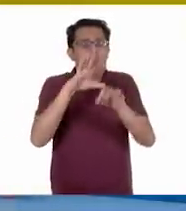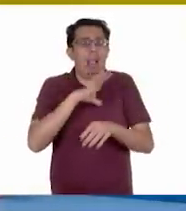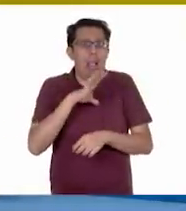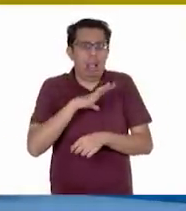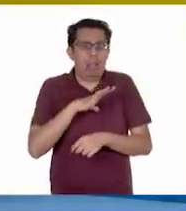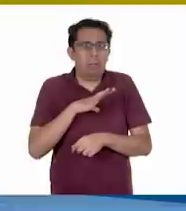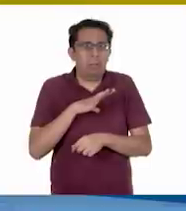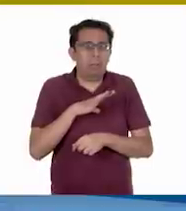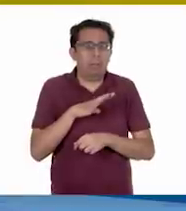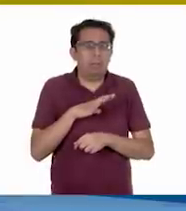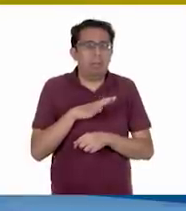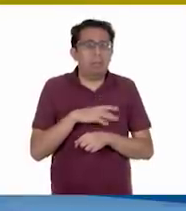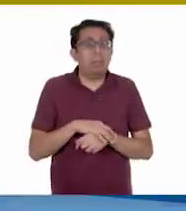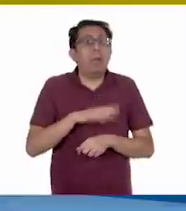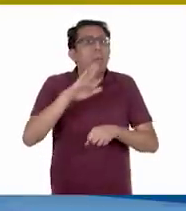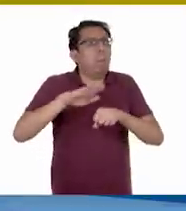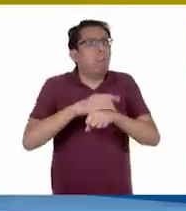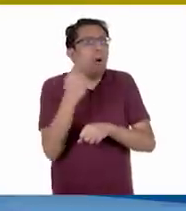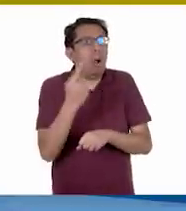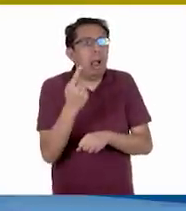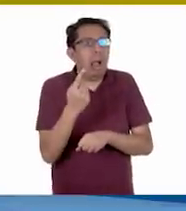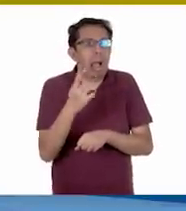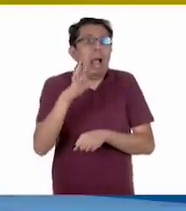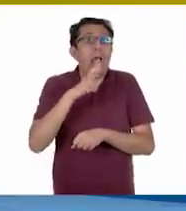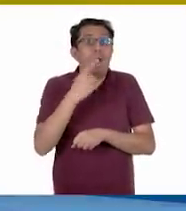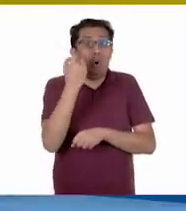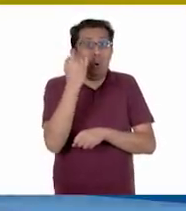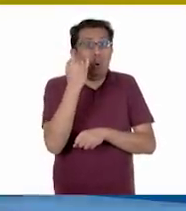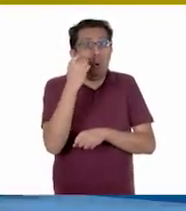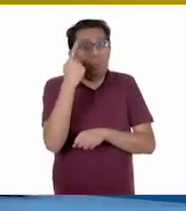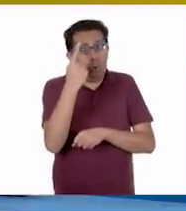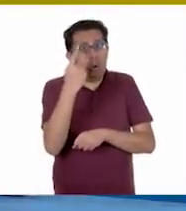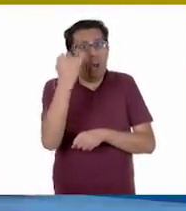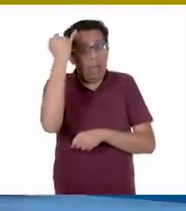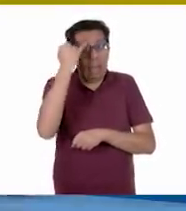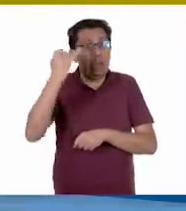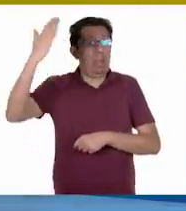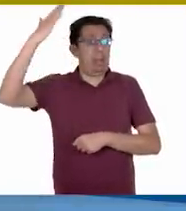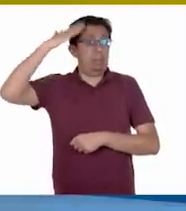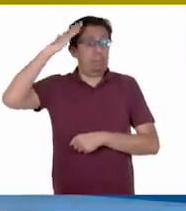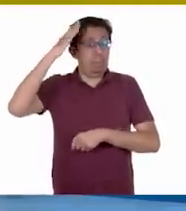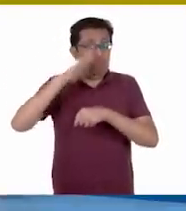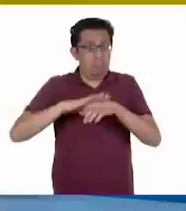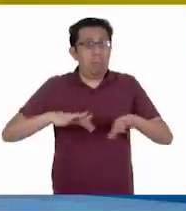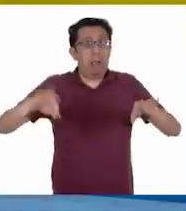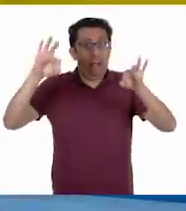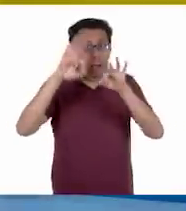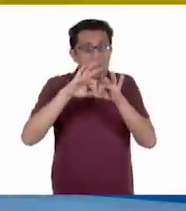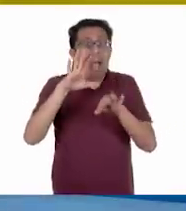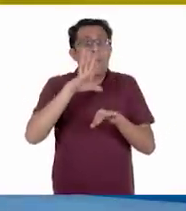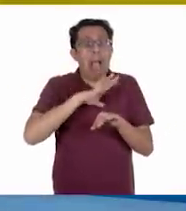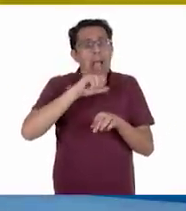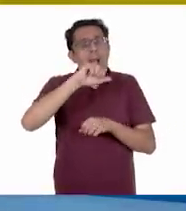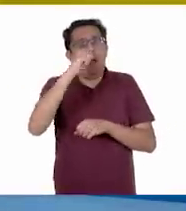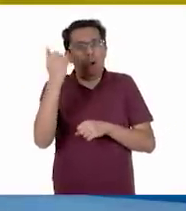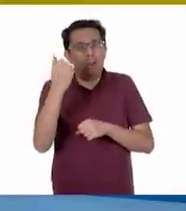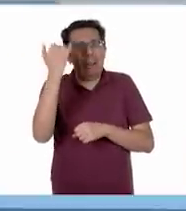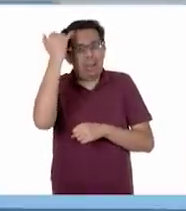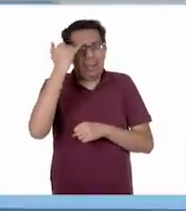se desencadenan a partir de la idea clave, pero toda la información que nos da la persona que entrevistamos es